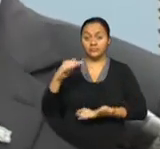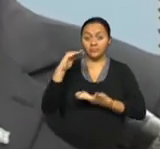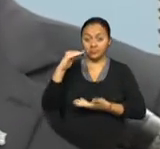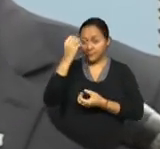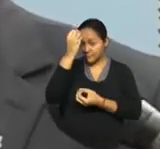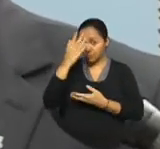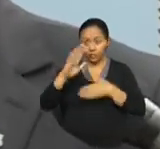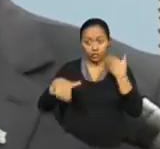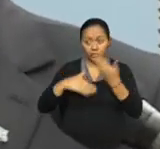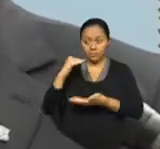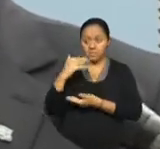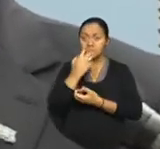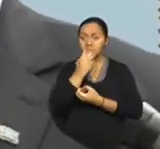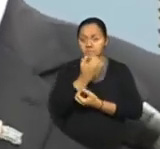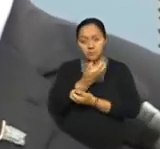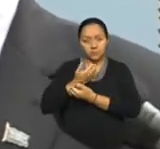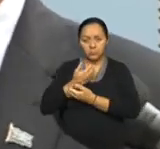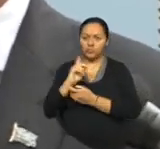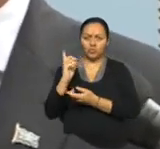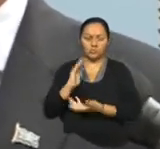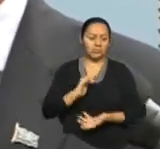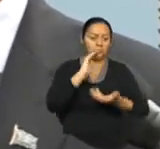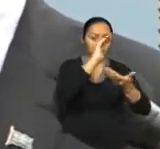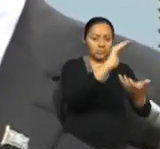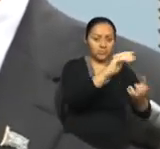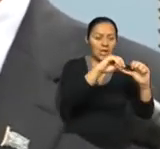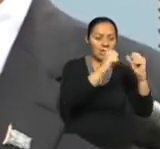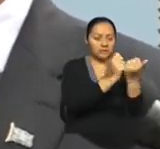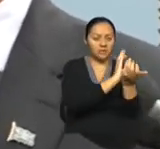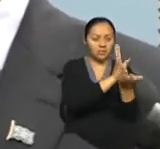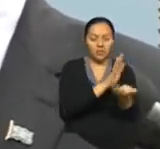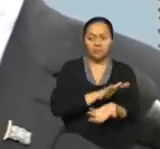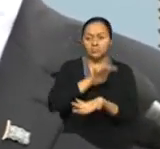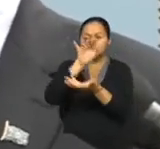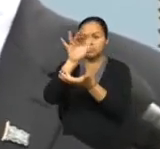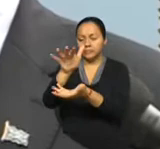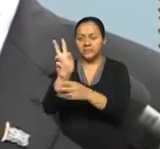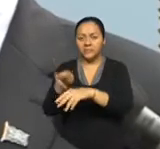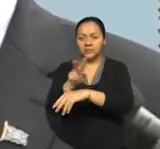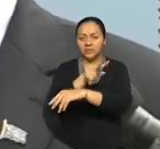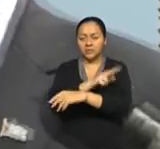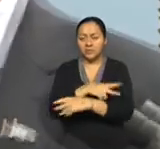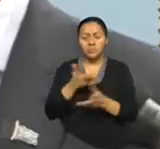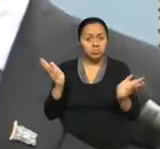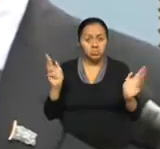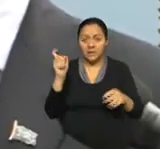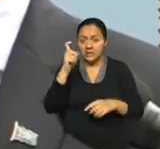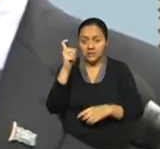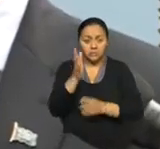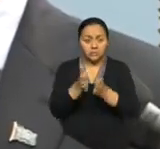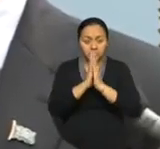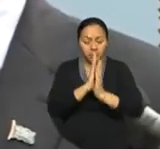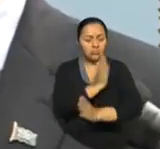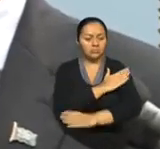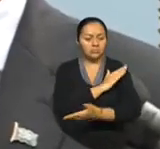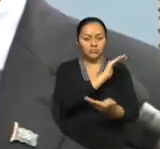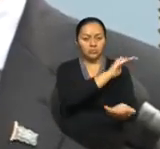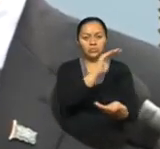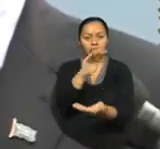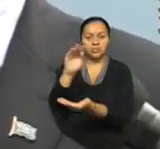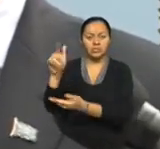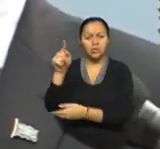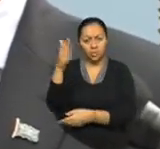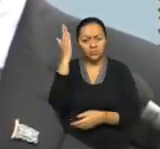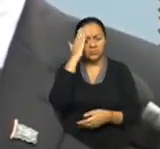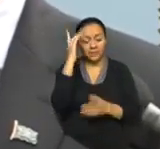Frente, para la Asamblea, para todos los organismos que tengan algo que ver y para la sociedad en su conjunto. Hoy estamos más preparados y tienen que